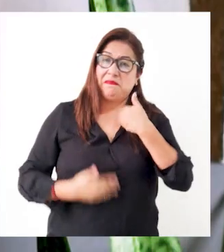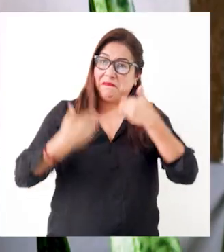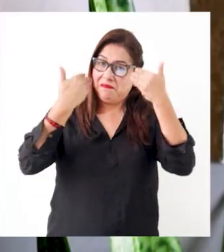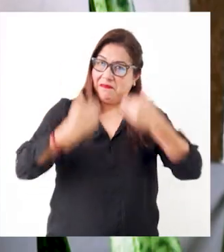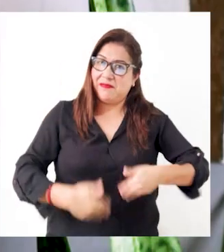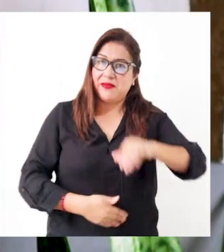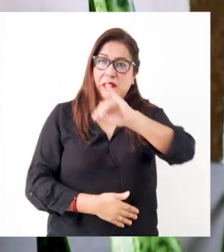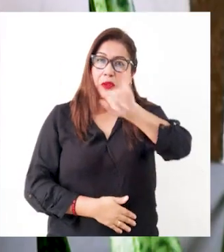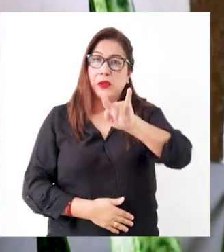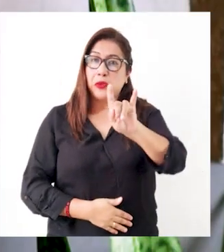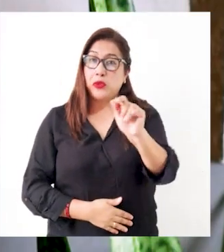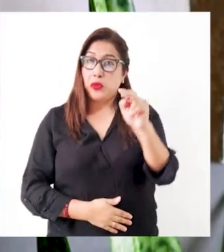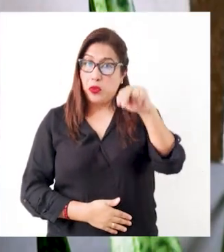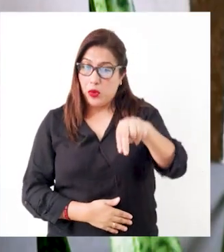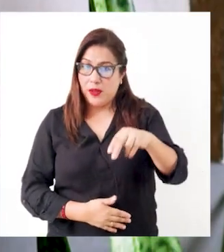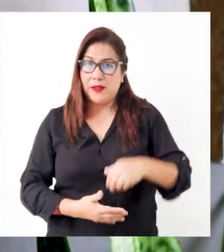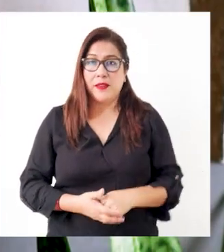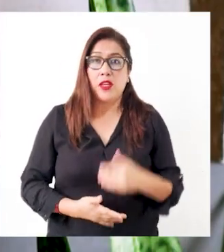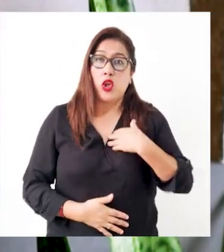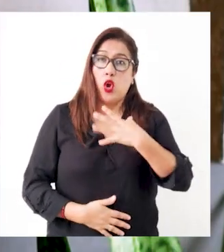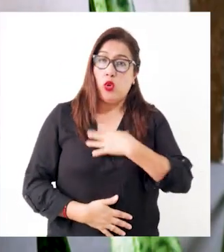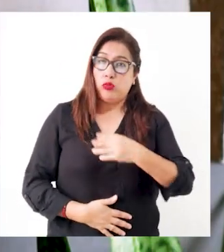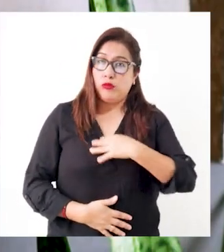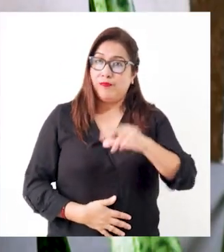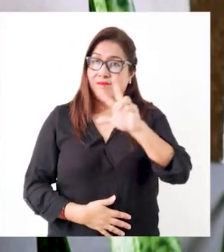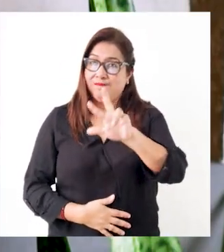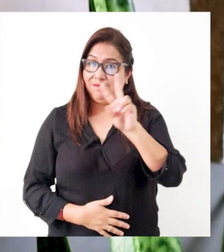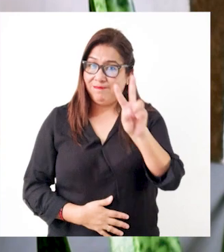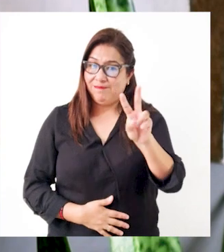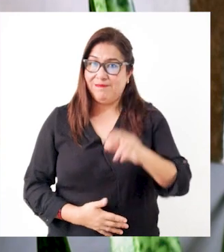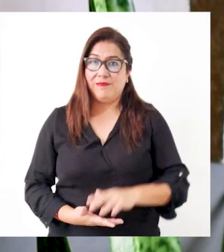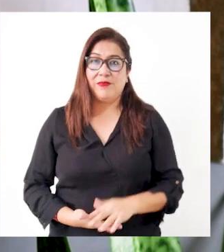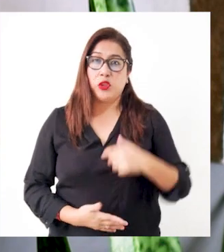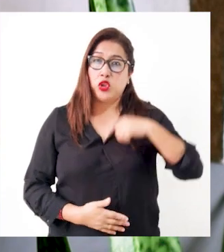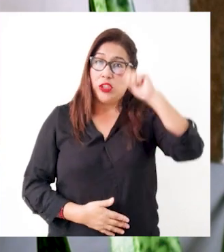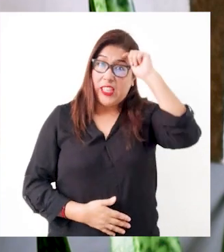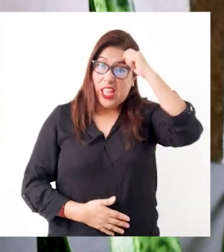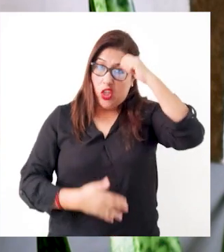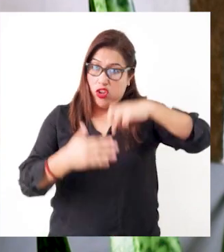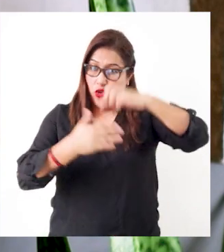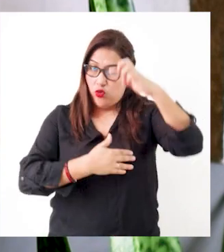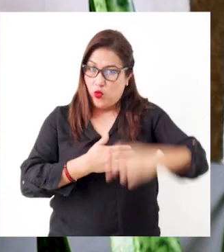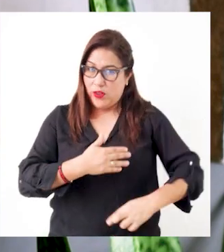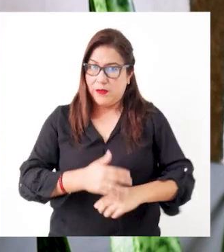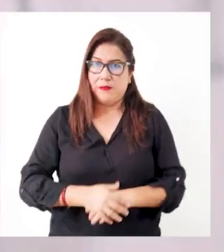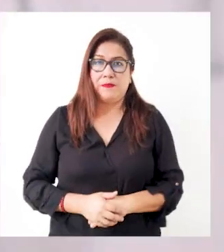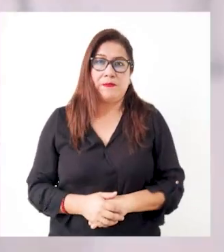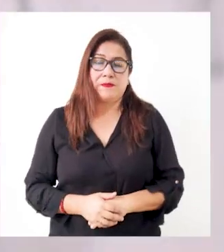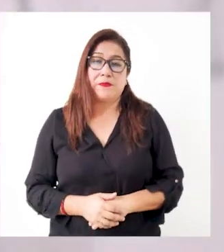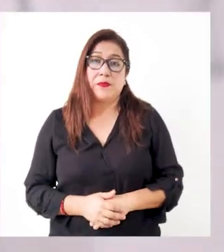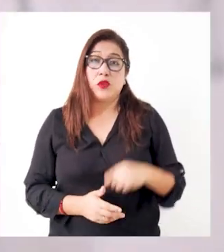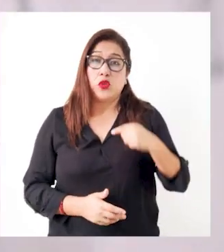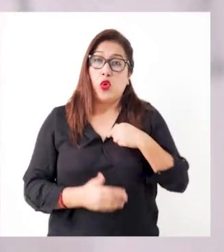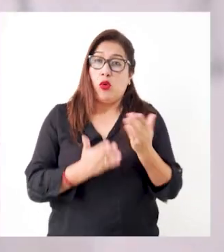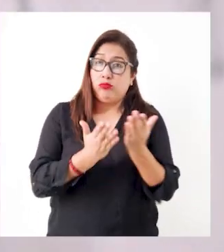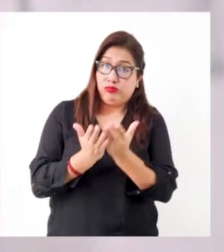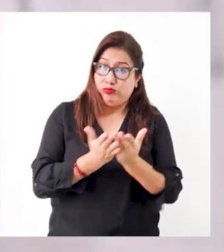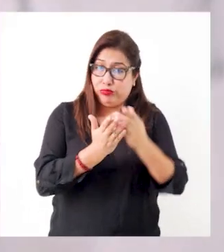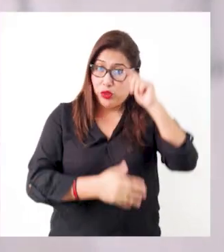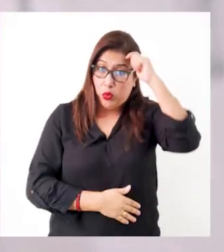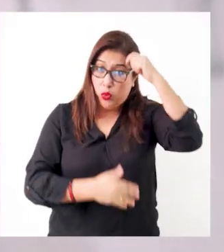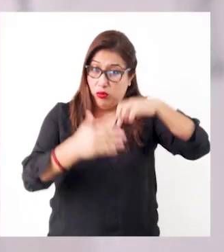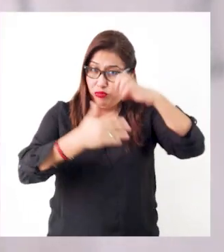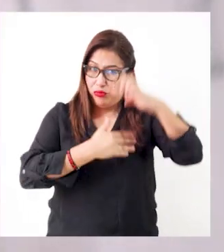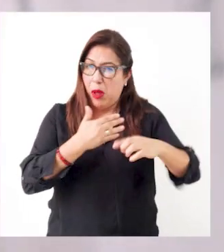Mi nombre es Juan Antonio Prudencio Mori, tengo 32 años y soy ingeniero de software. Pero yo estudié